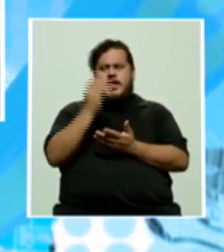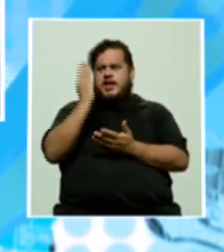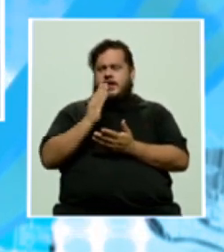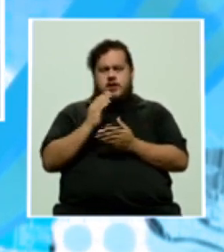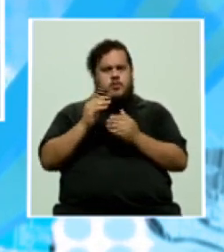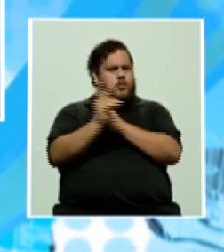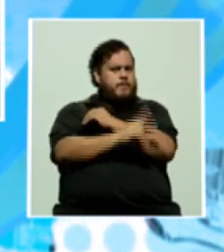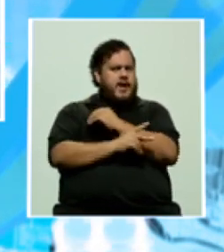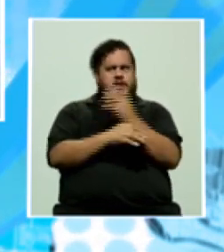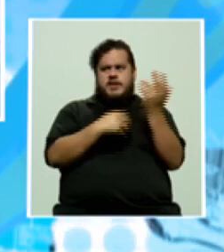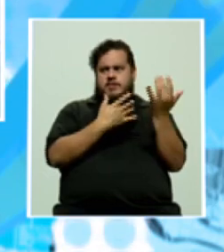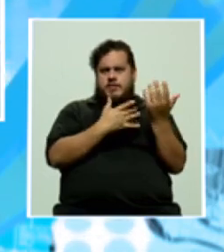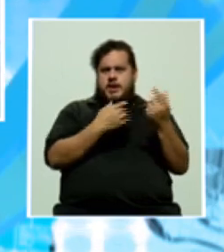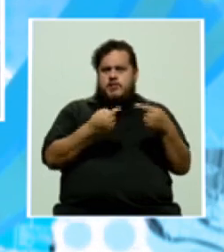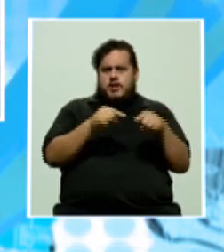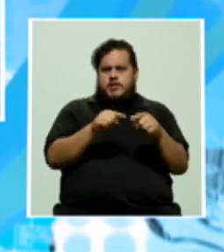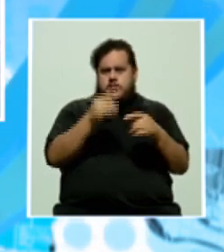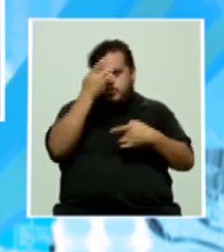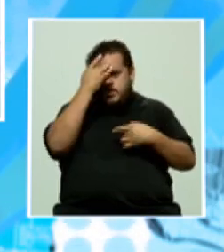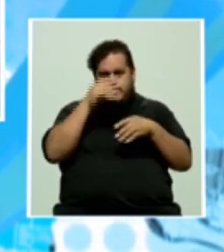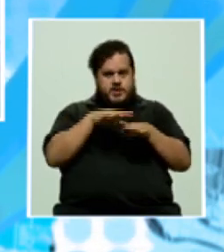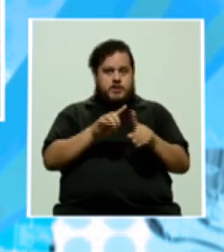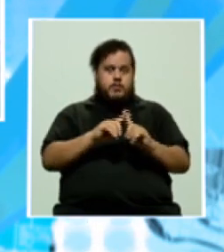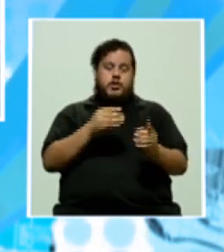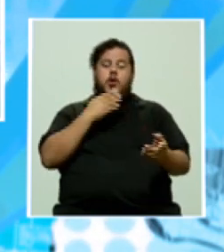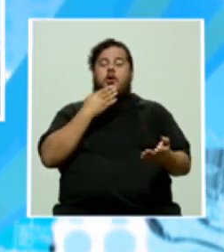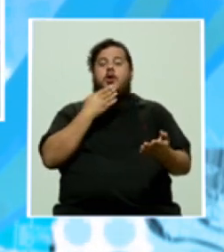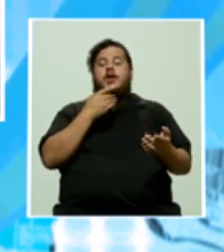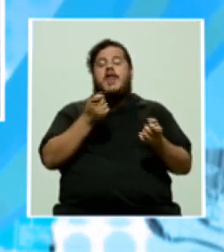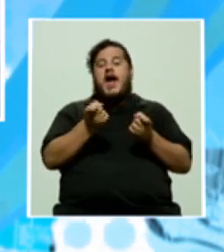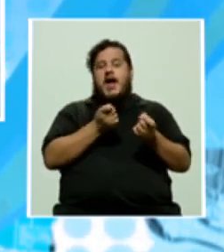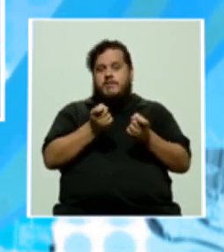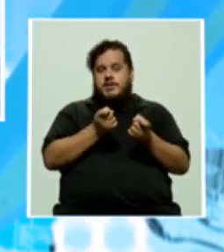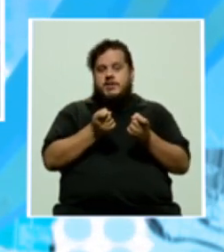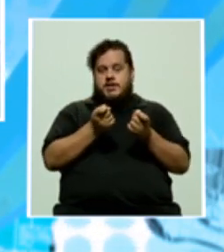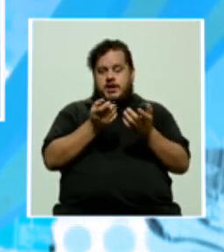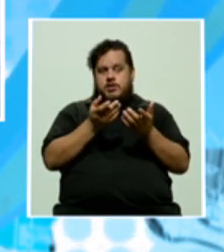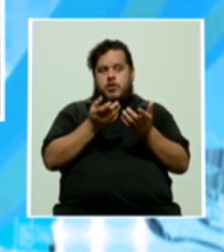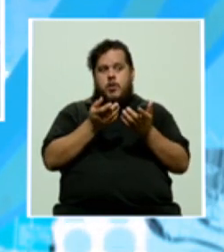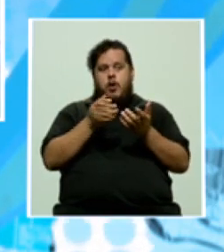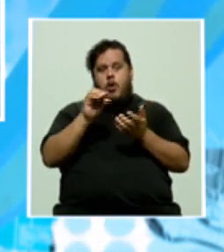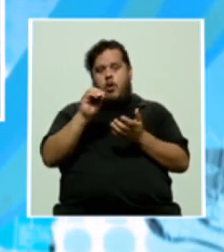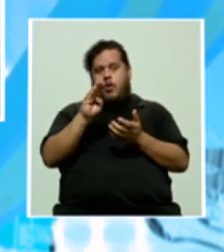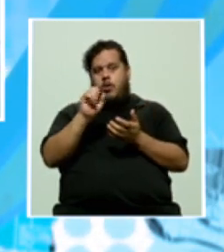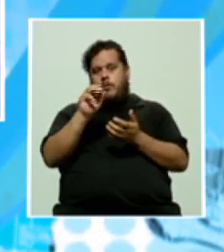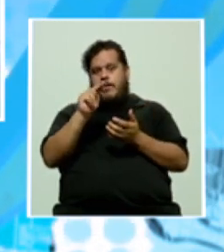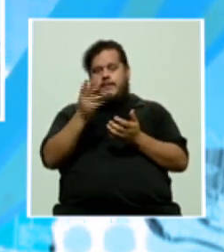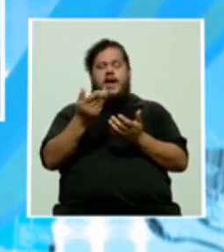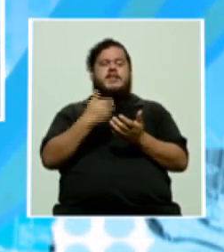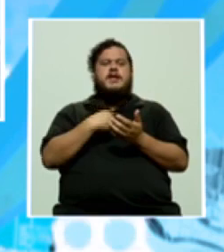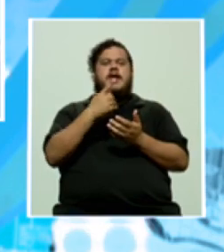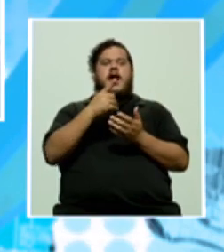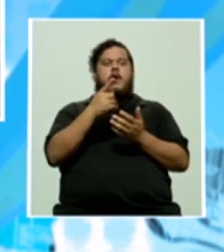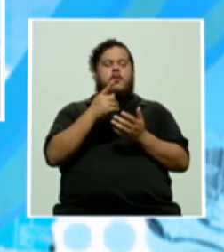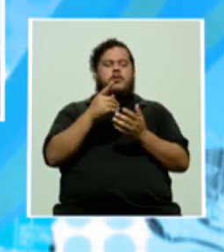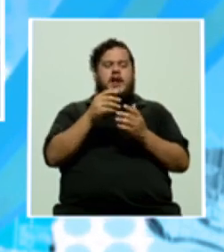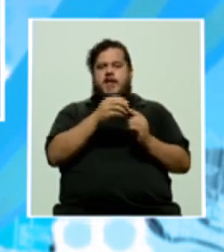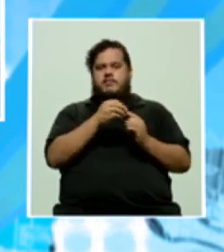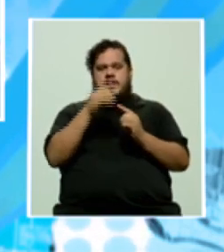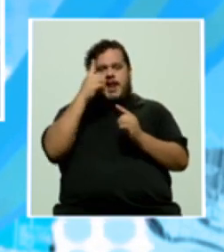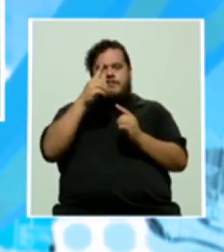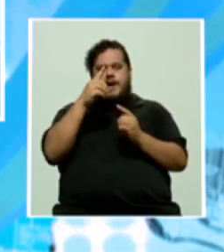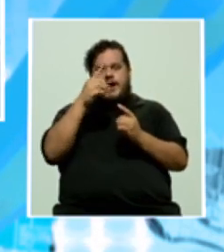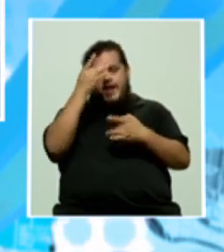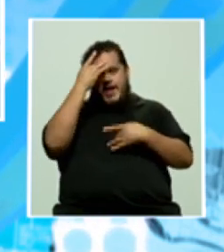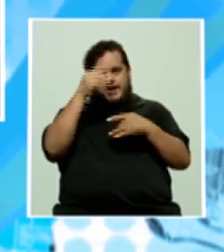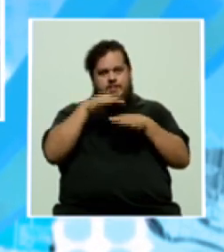que sucedió con la pandemia. Bueno, la administración Obama tenía una oficina en el Consejo Nacional de Seguridad dedicada específicamente a la preparación para una